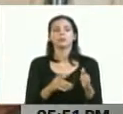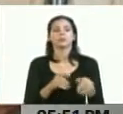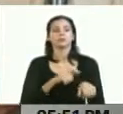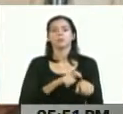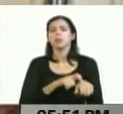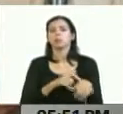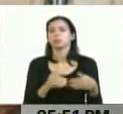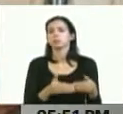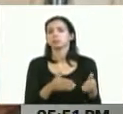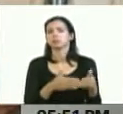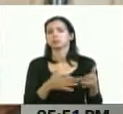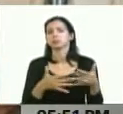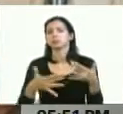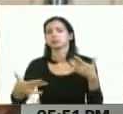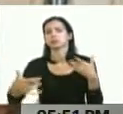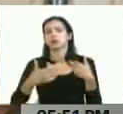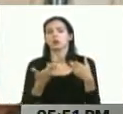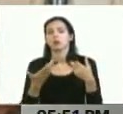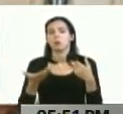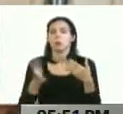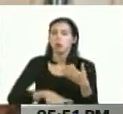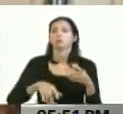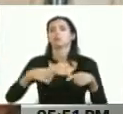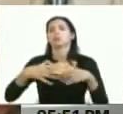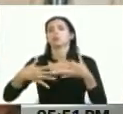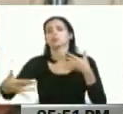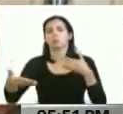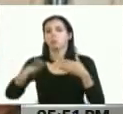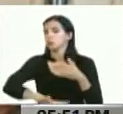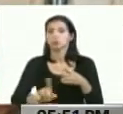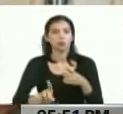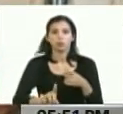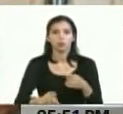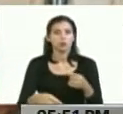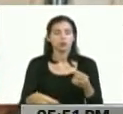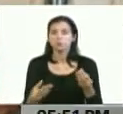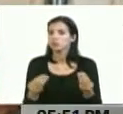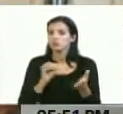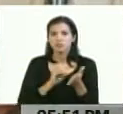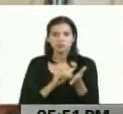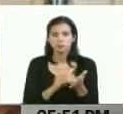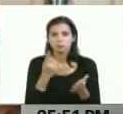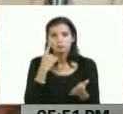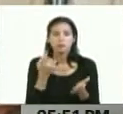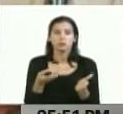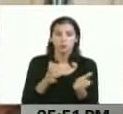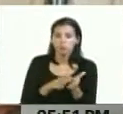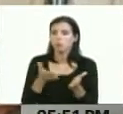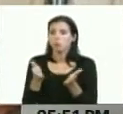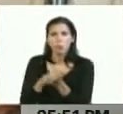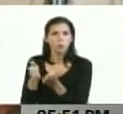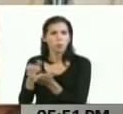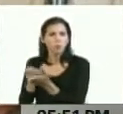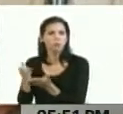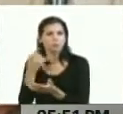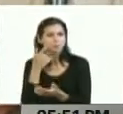un acto de morir 30 personas. Es decir, que son acciones que al mismo tiempo